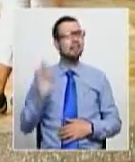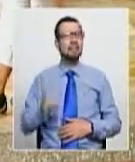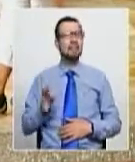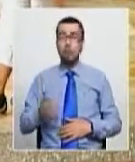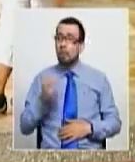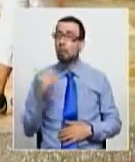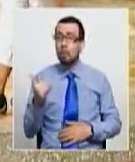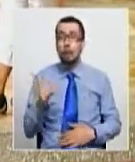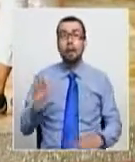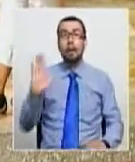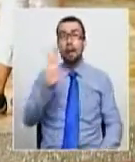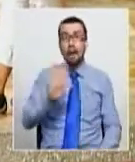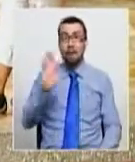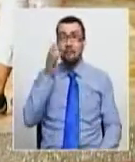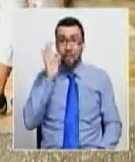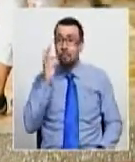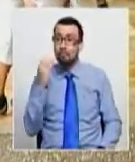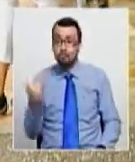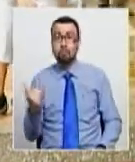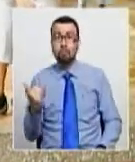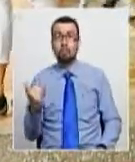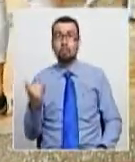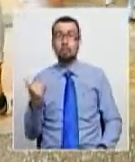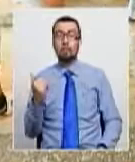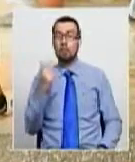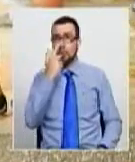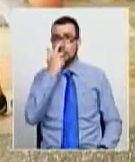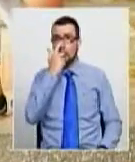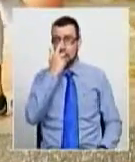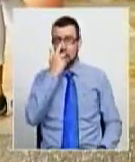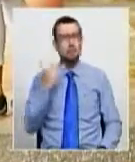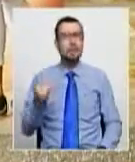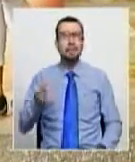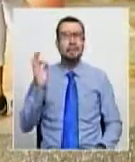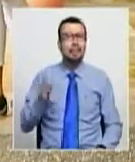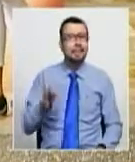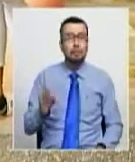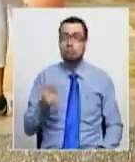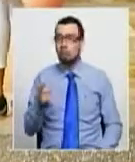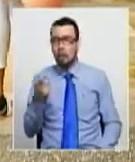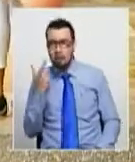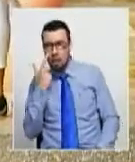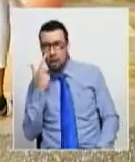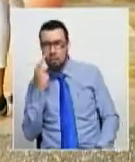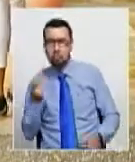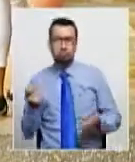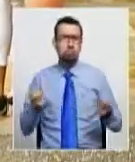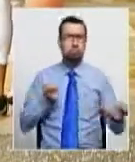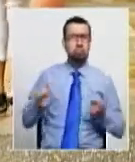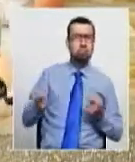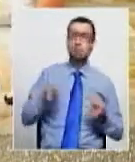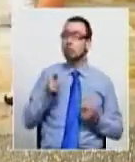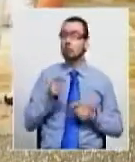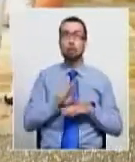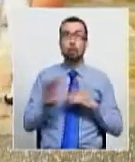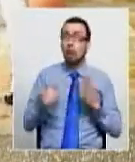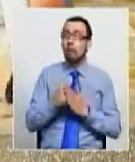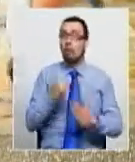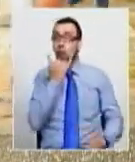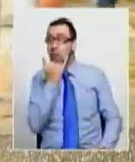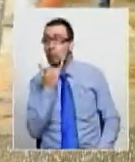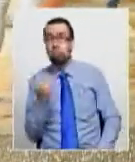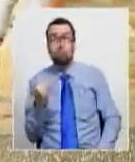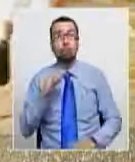aquí en el eje cafetero que siempre ha estado pendiente de de todo lo que suceda que